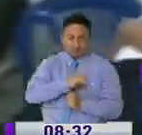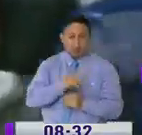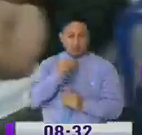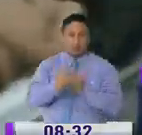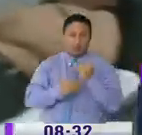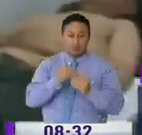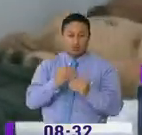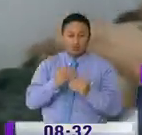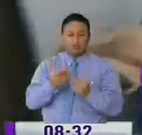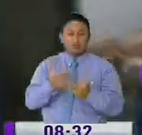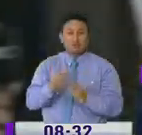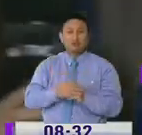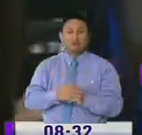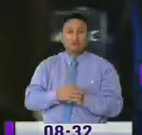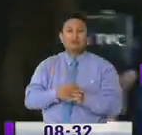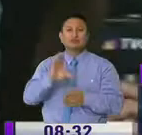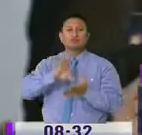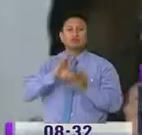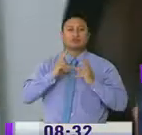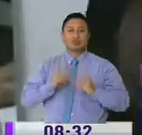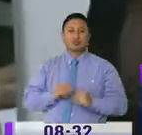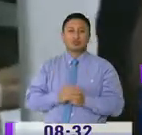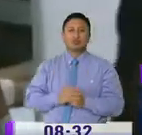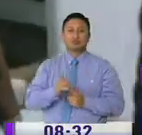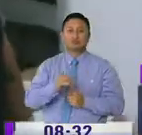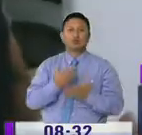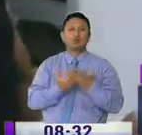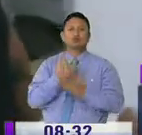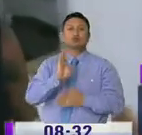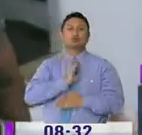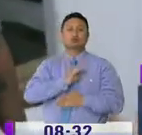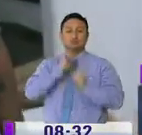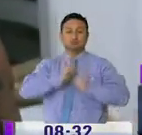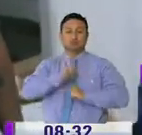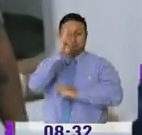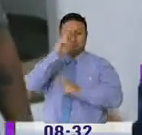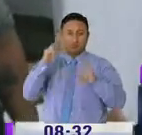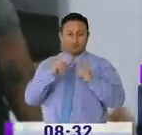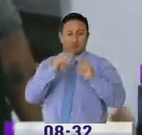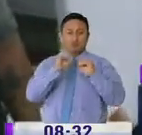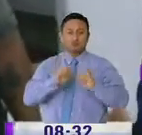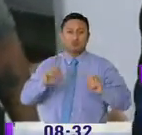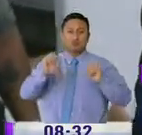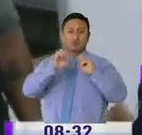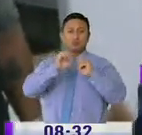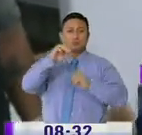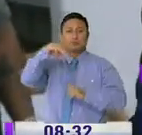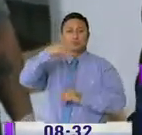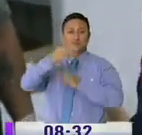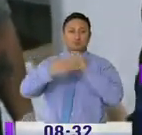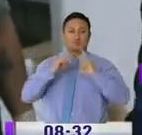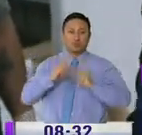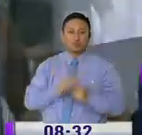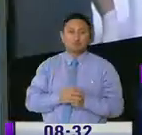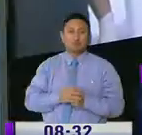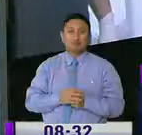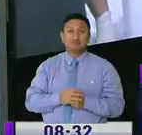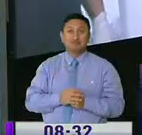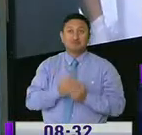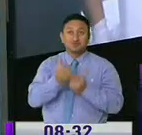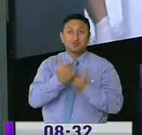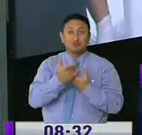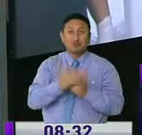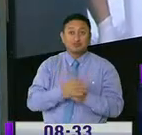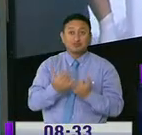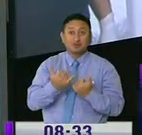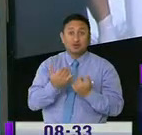de alguna manera en los centros de salud. Una técnica que es reconocida por la Organización Mundial de la Salud. Así que, Robert, esta información es la que les